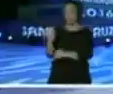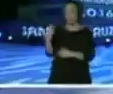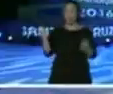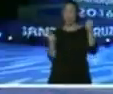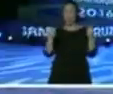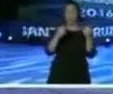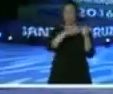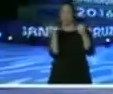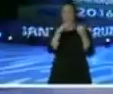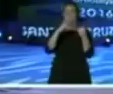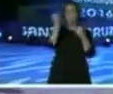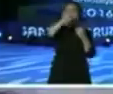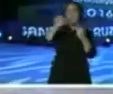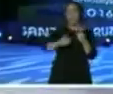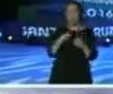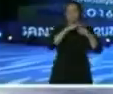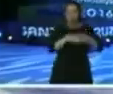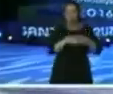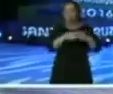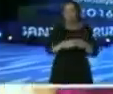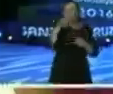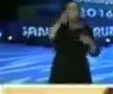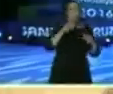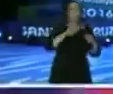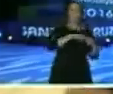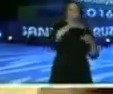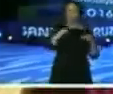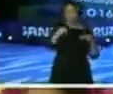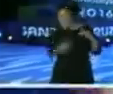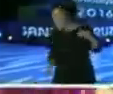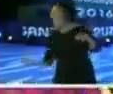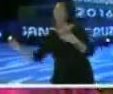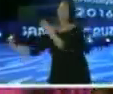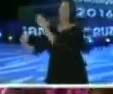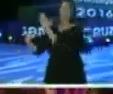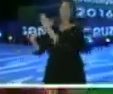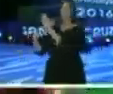de cruceristas que para nada valen, si para el sur lo lleva el tour